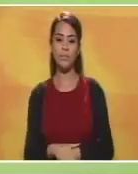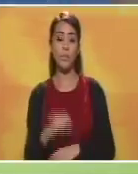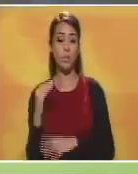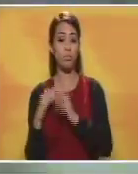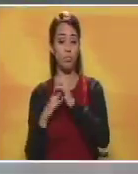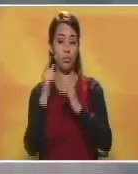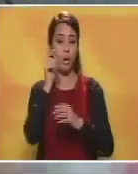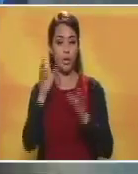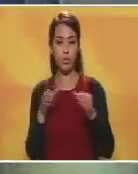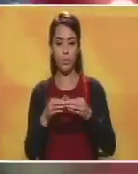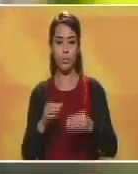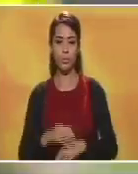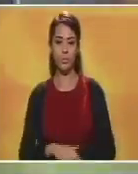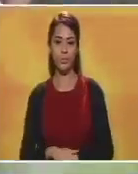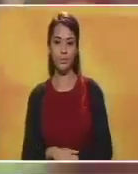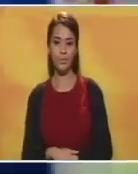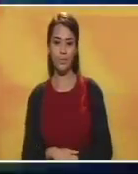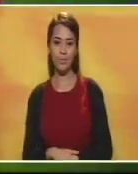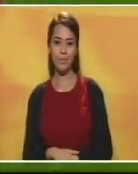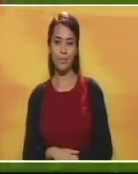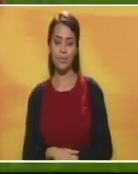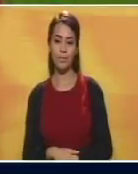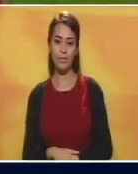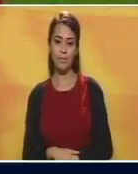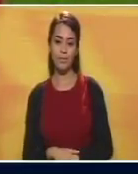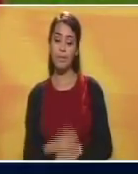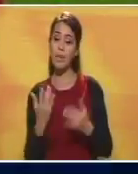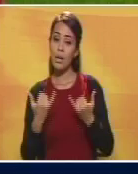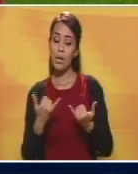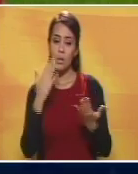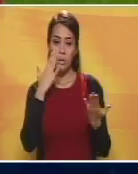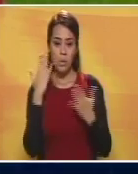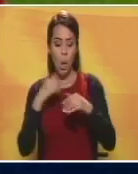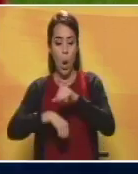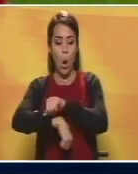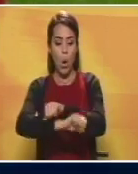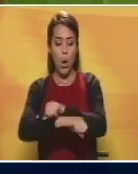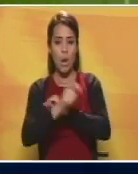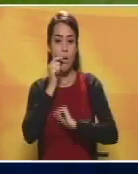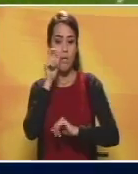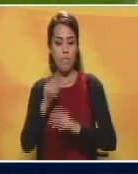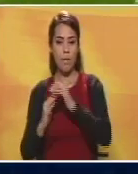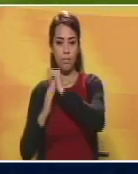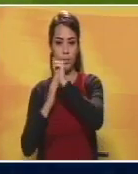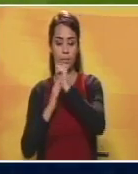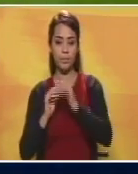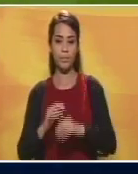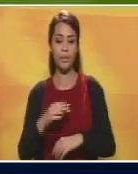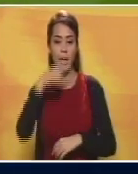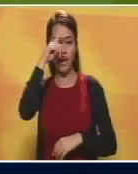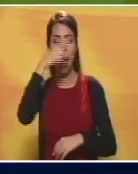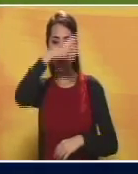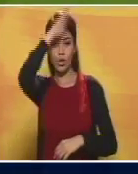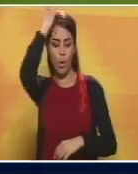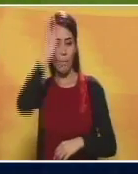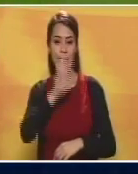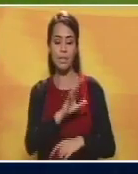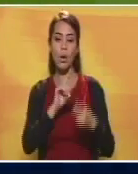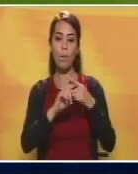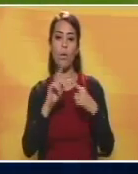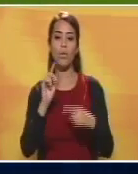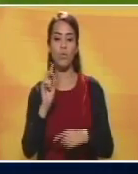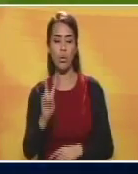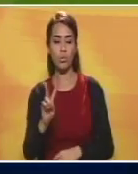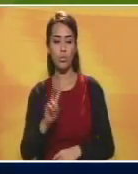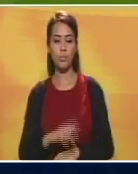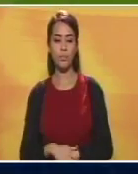liderato del grupo. Cruzamos el Atlántico para ver la goleada del Liverpool frente a la Roma, 5-2 en Anfield